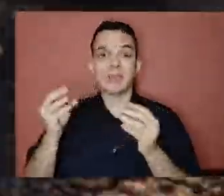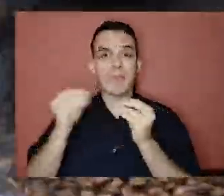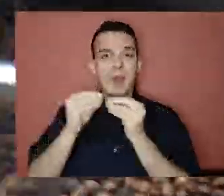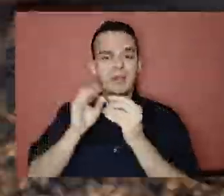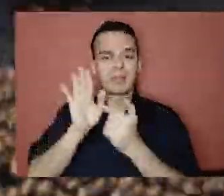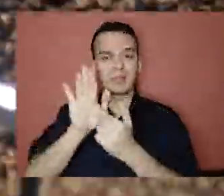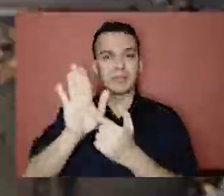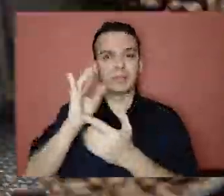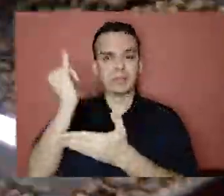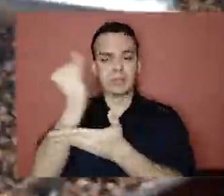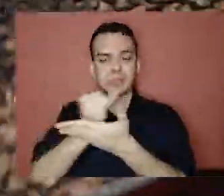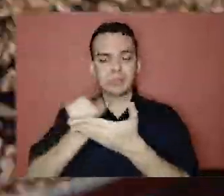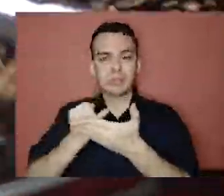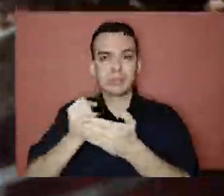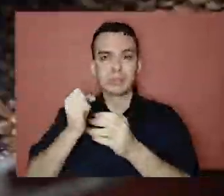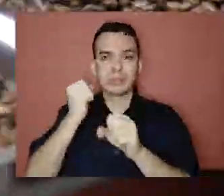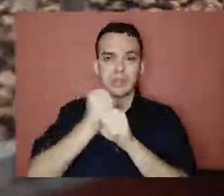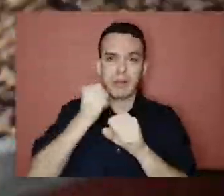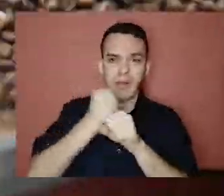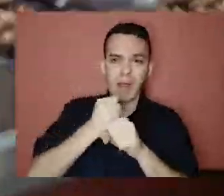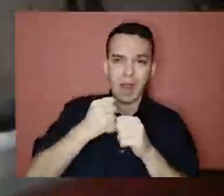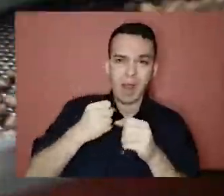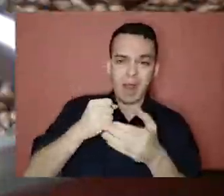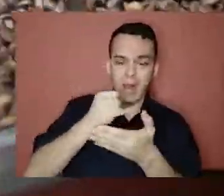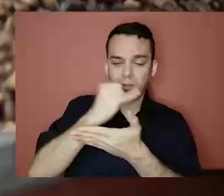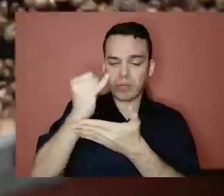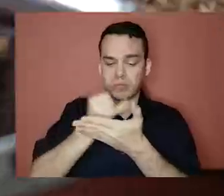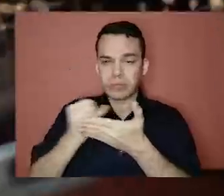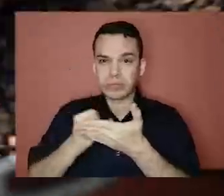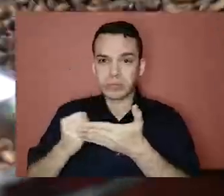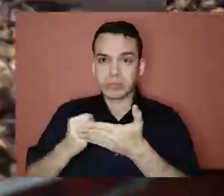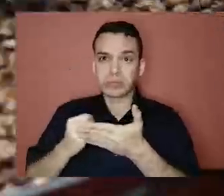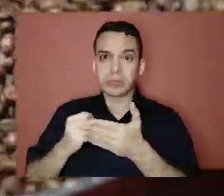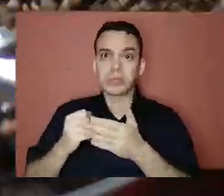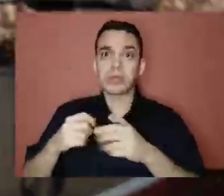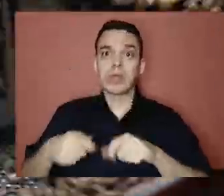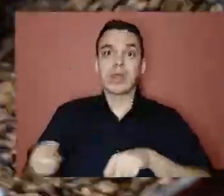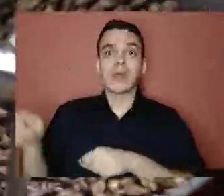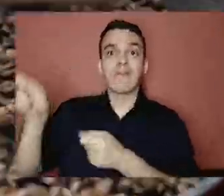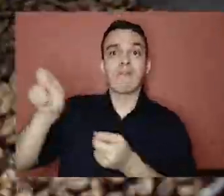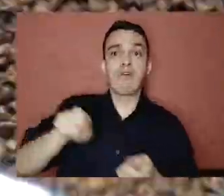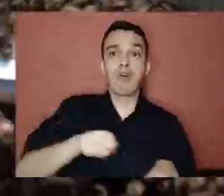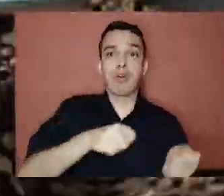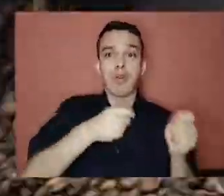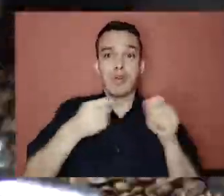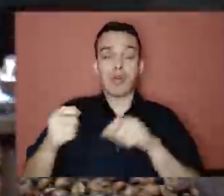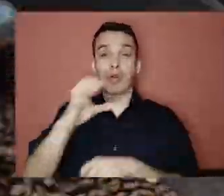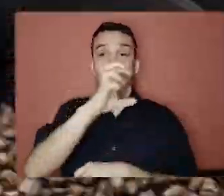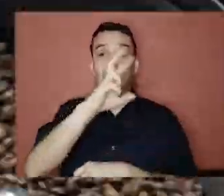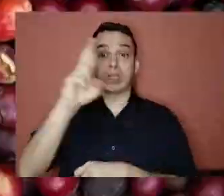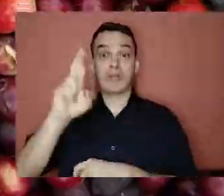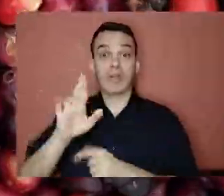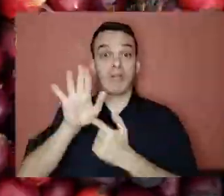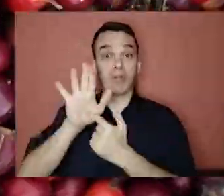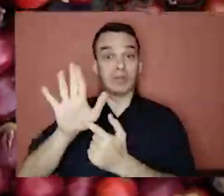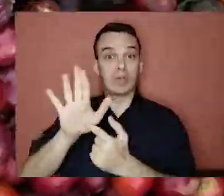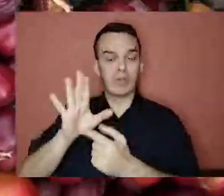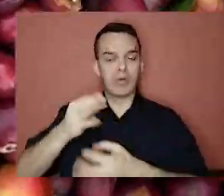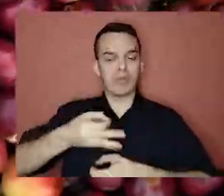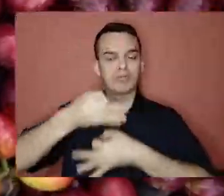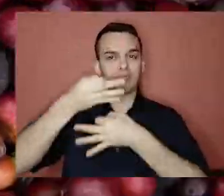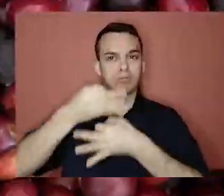uno de los motivos más representados en las artes, las artesanías, el folclore y la cultura popular. Costa